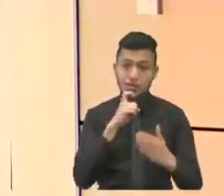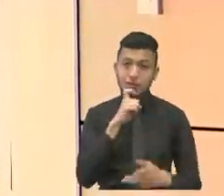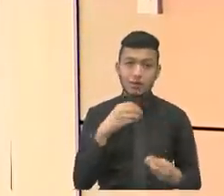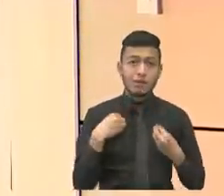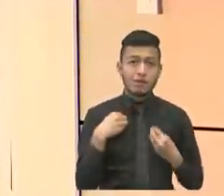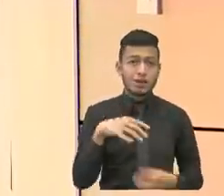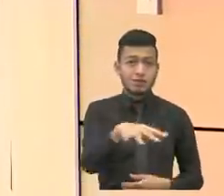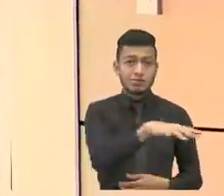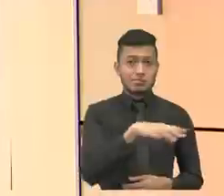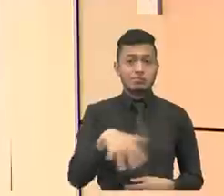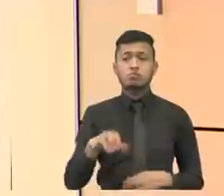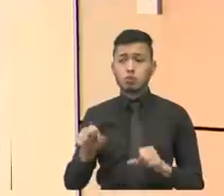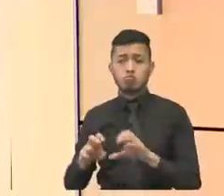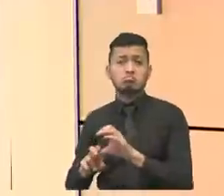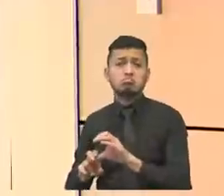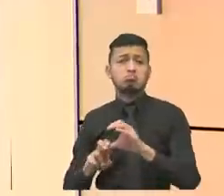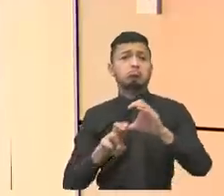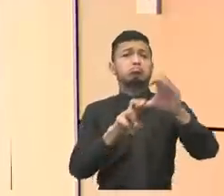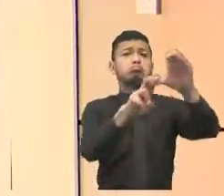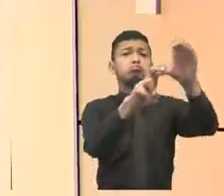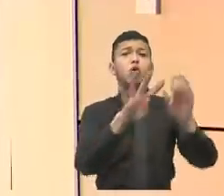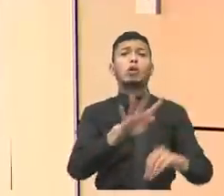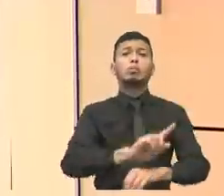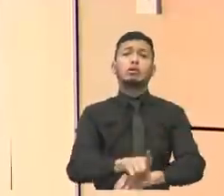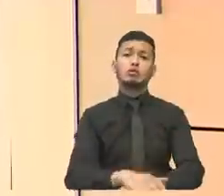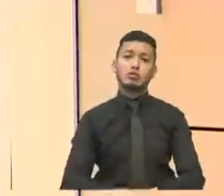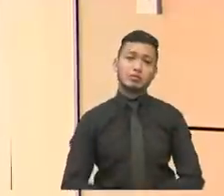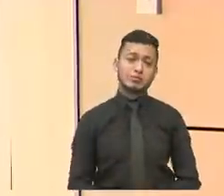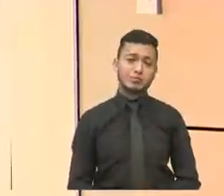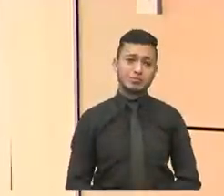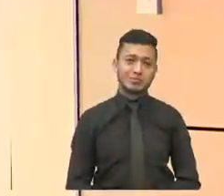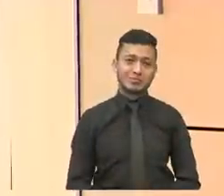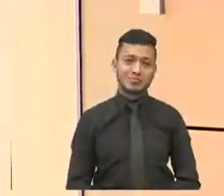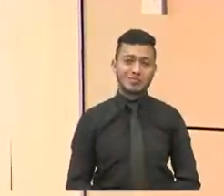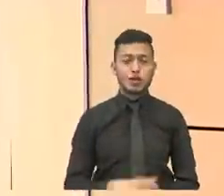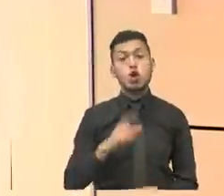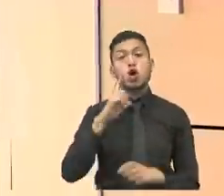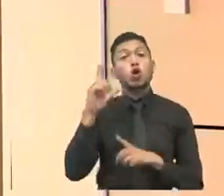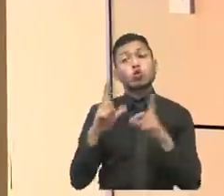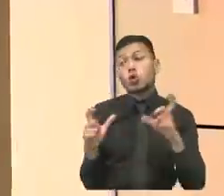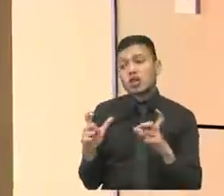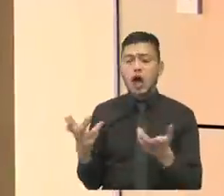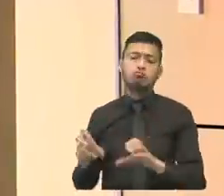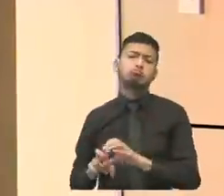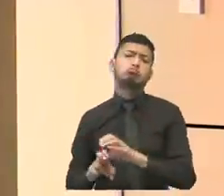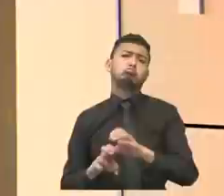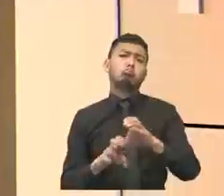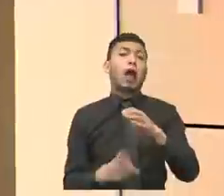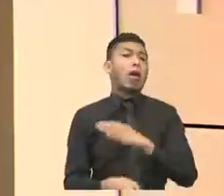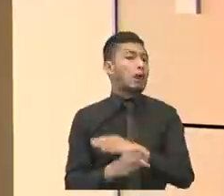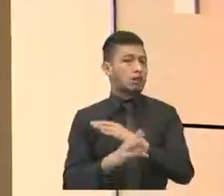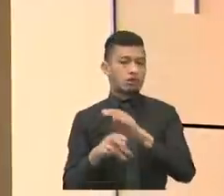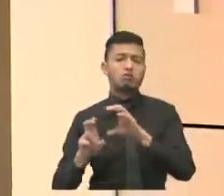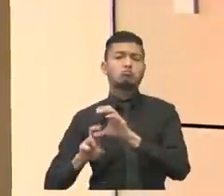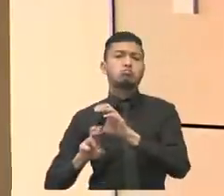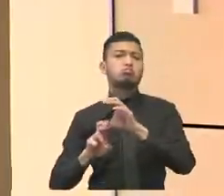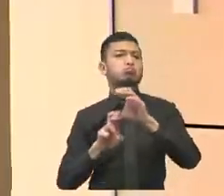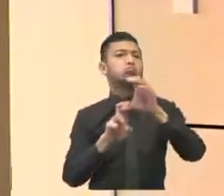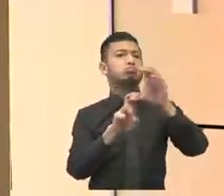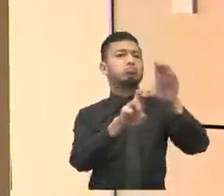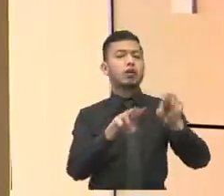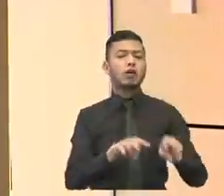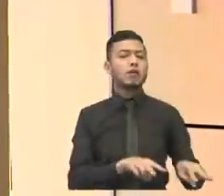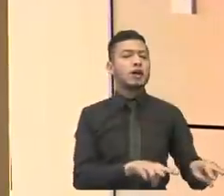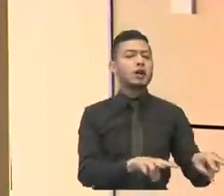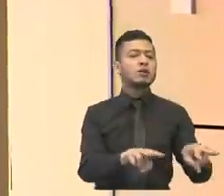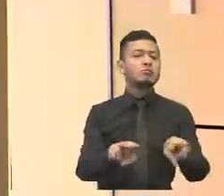la punta ya del barrio. Si usted es turista, podrá seguir. Solo para disfrutar de la vista, o